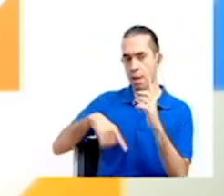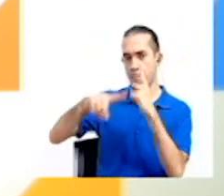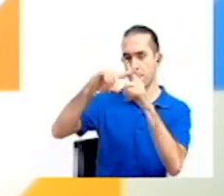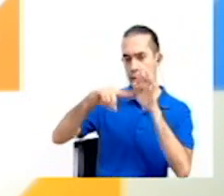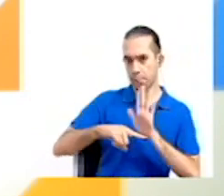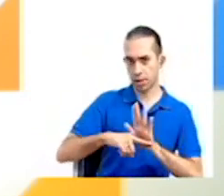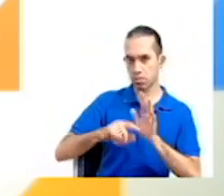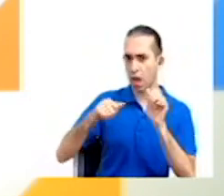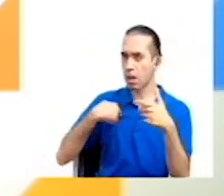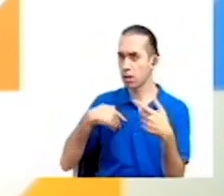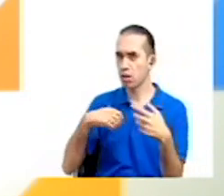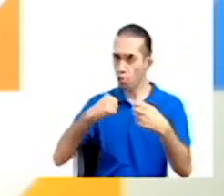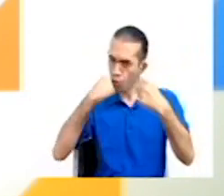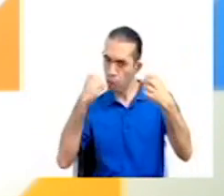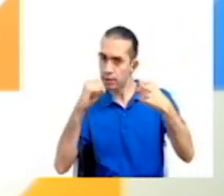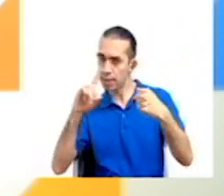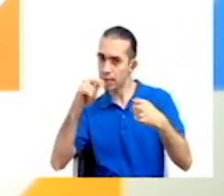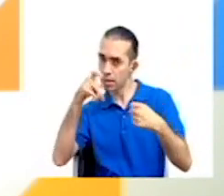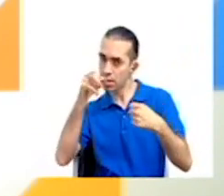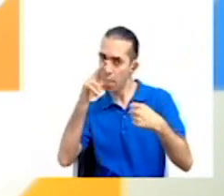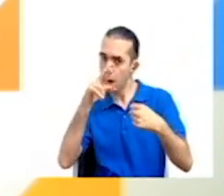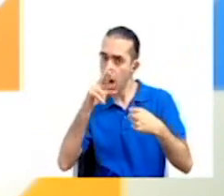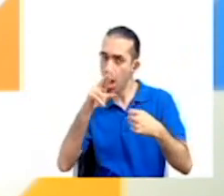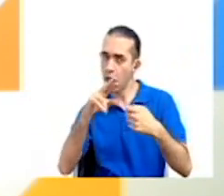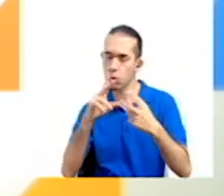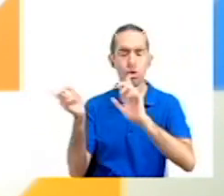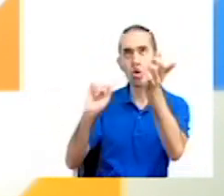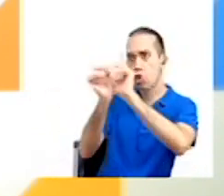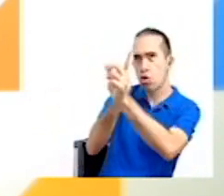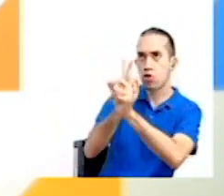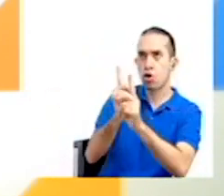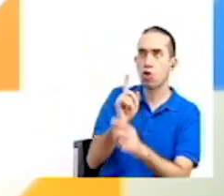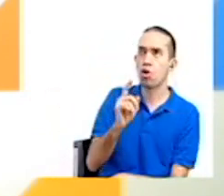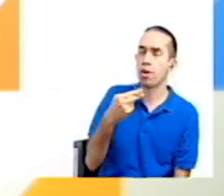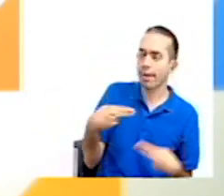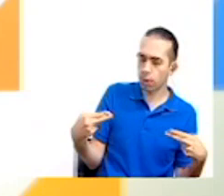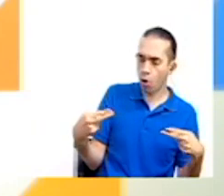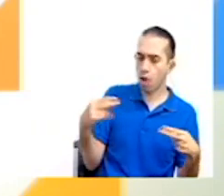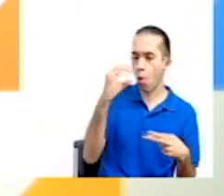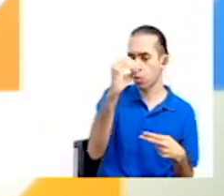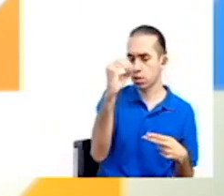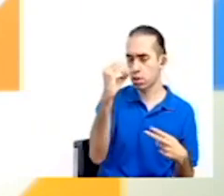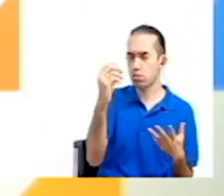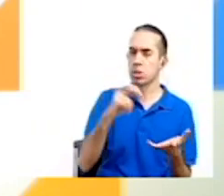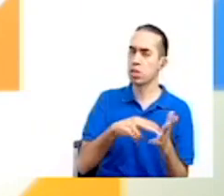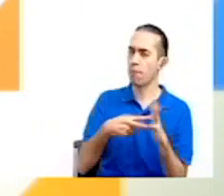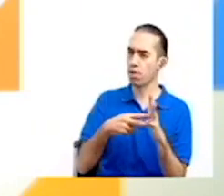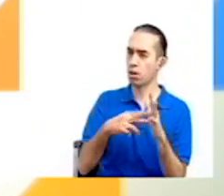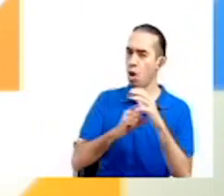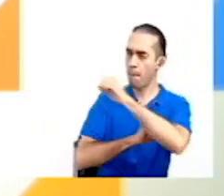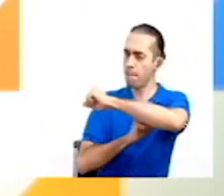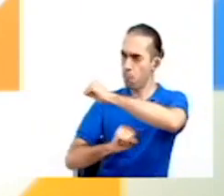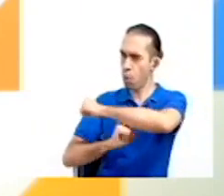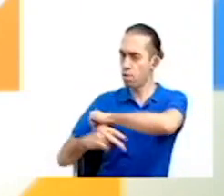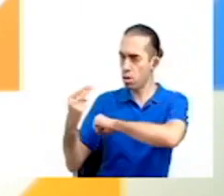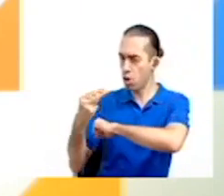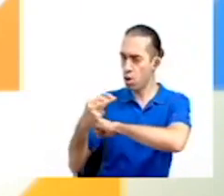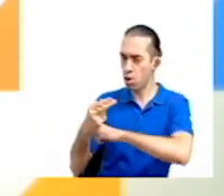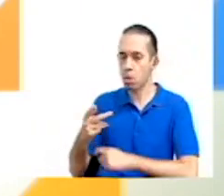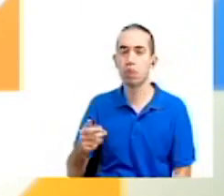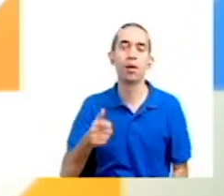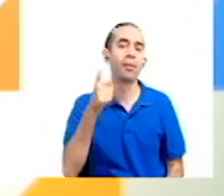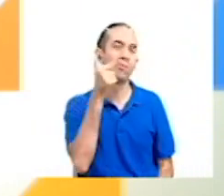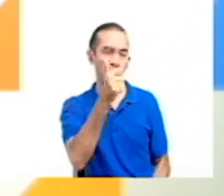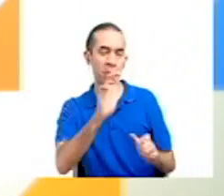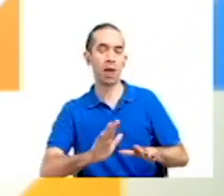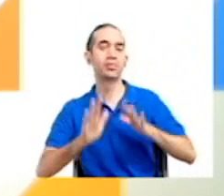fuerzas dipolares? No, mentira. Tiene hidrógeno y oxígeno. Entonces, creo que serían fuerzas de puente de hidrógeno. Muy bien,